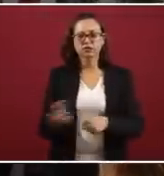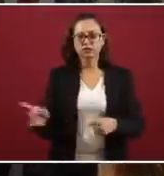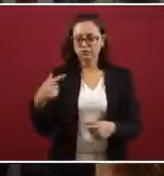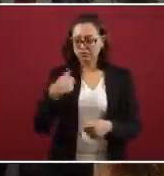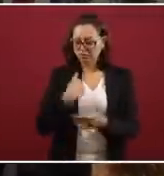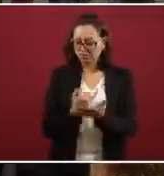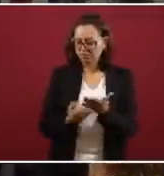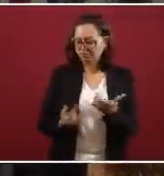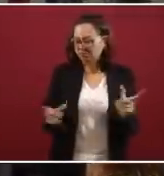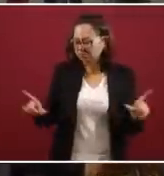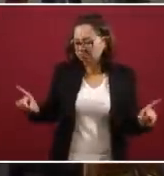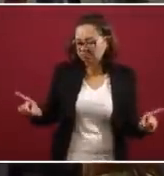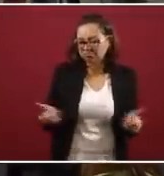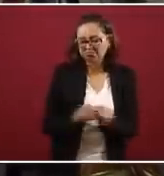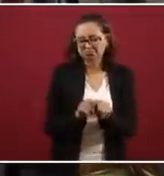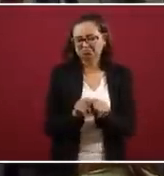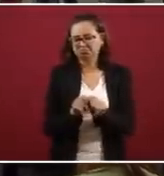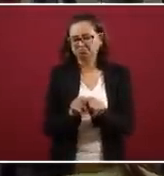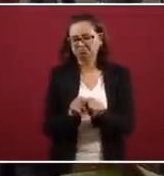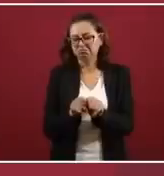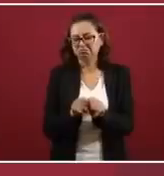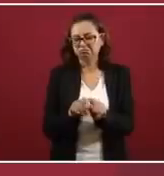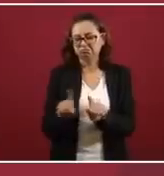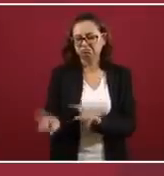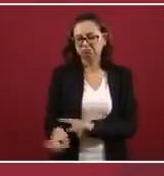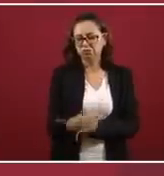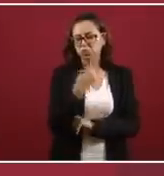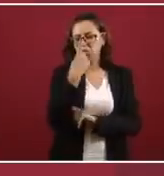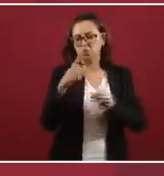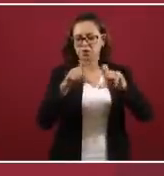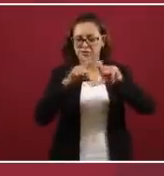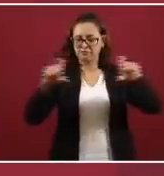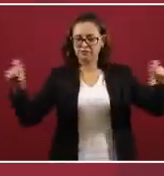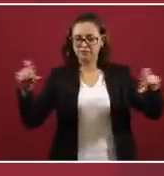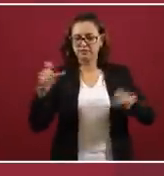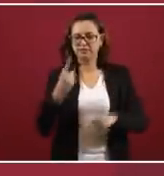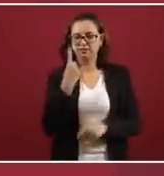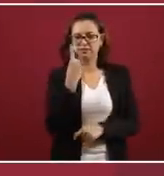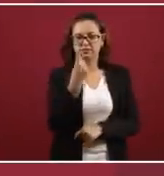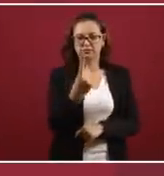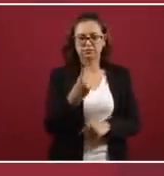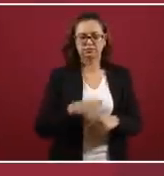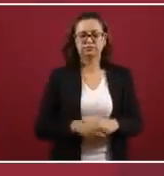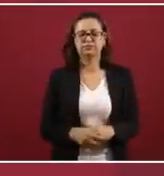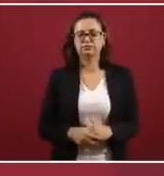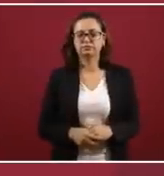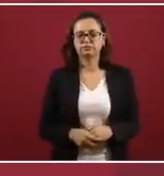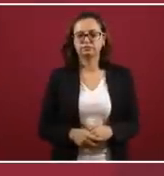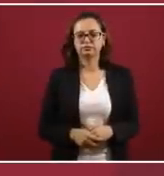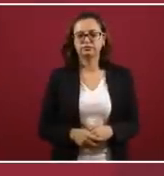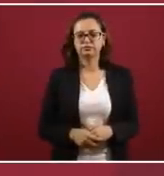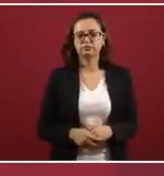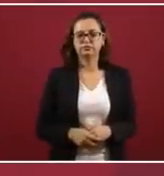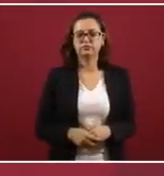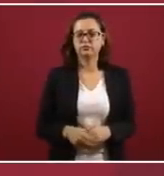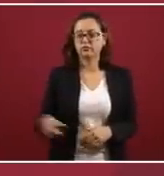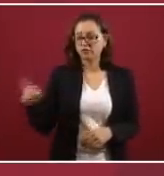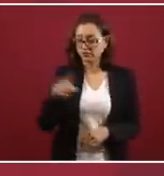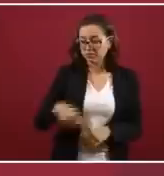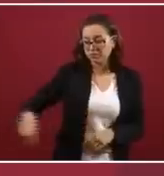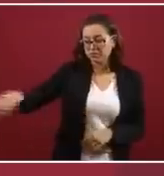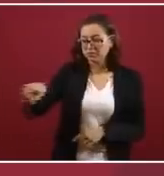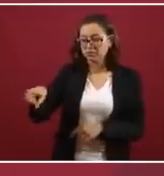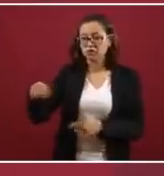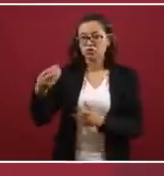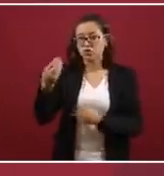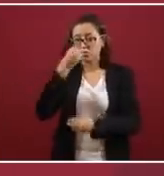sintetizar, resumir en una frase: que coman los que nos dan de comer.